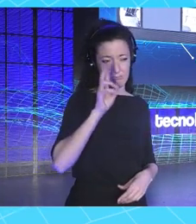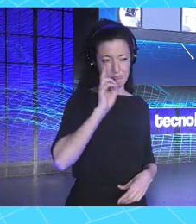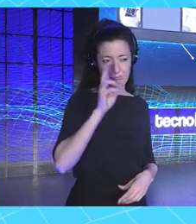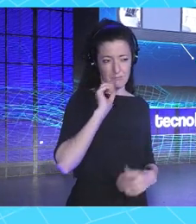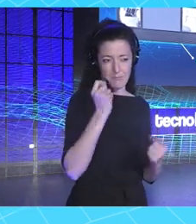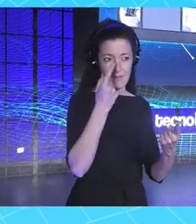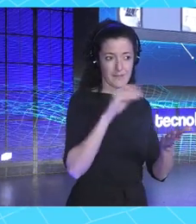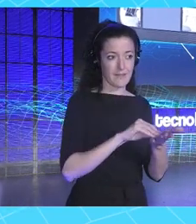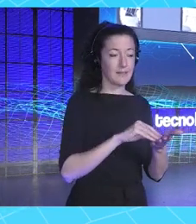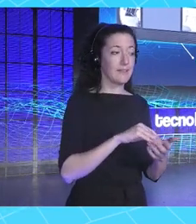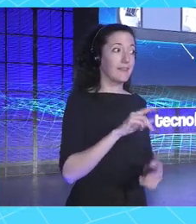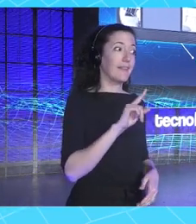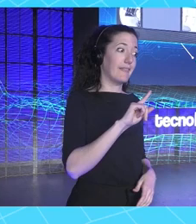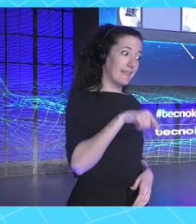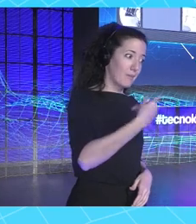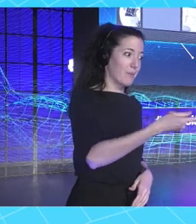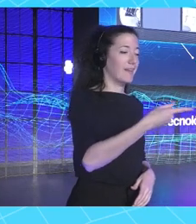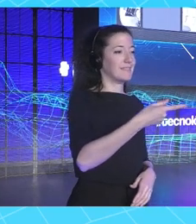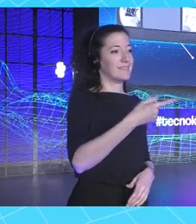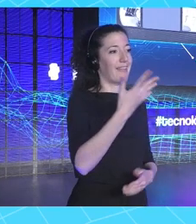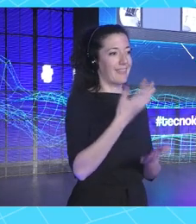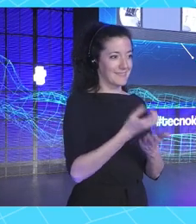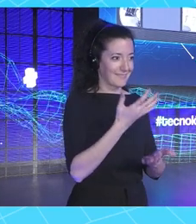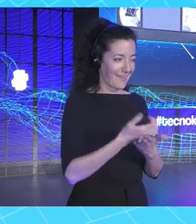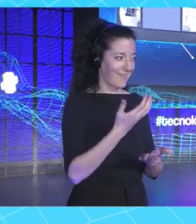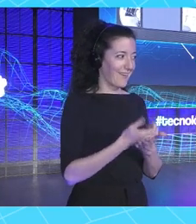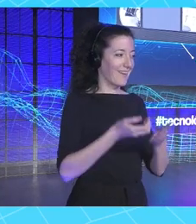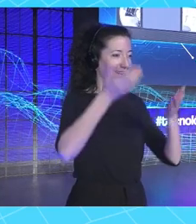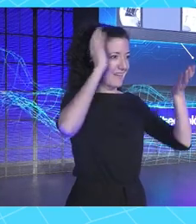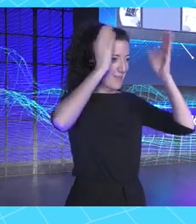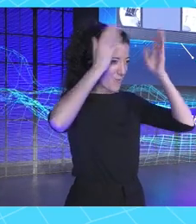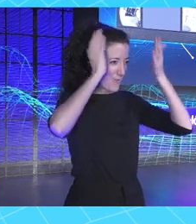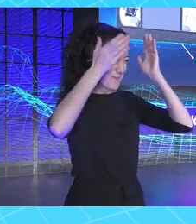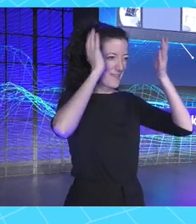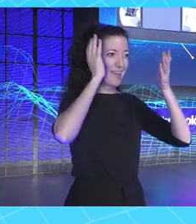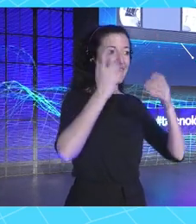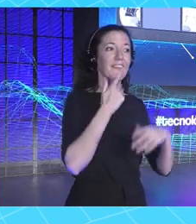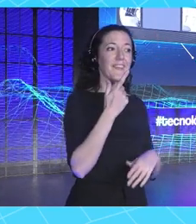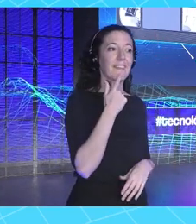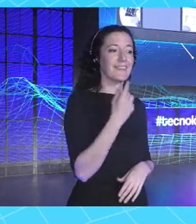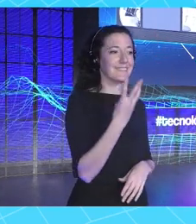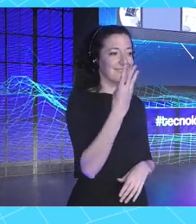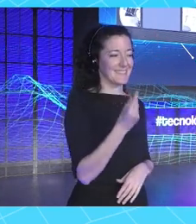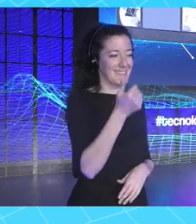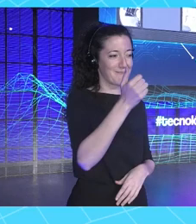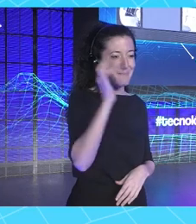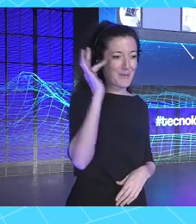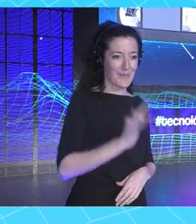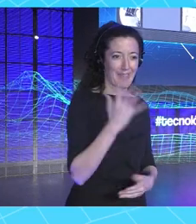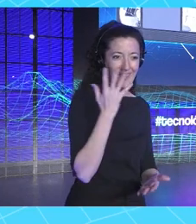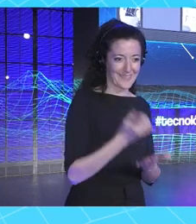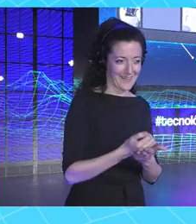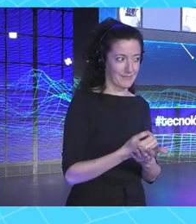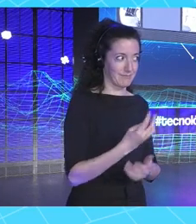de Descargar con el emule con el pirate y con esas cosas que te ponía se descargará la película en tres días y tres días